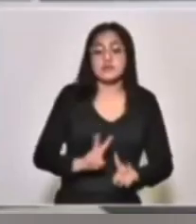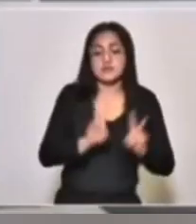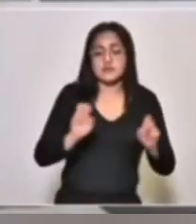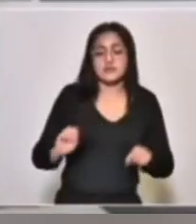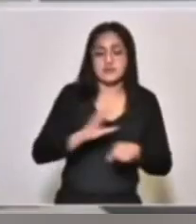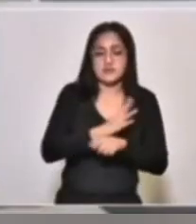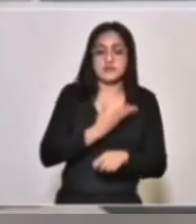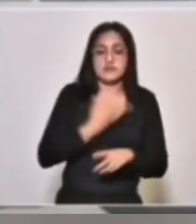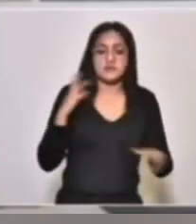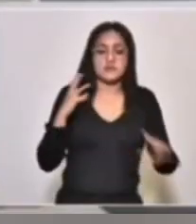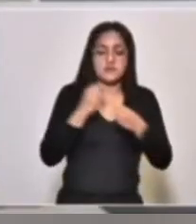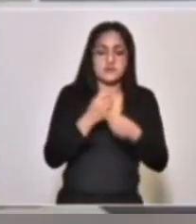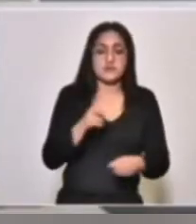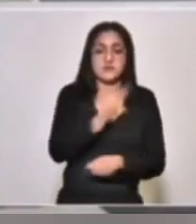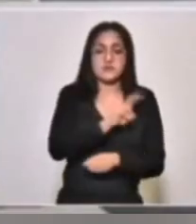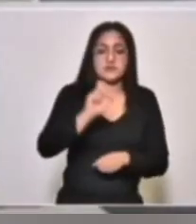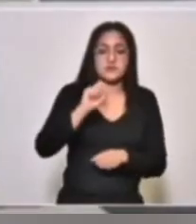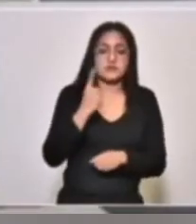hasta el momento